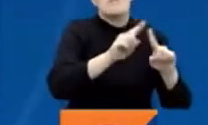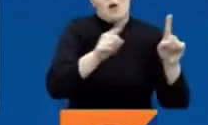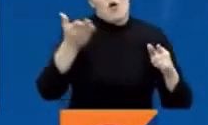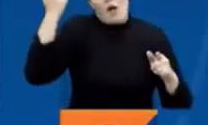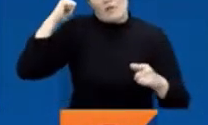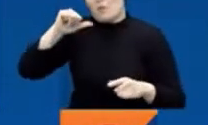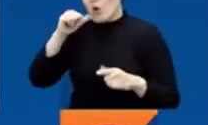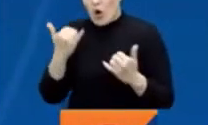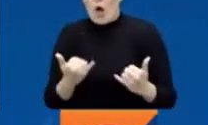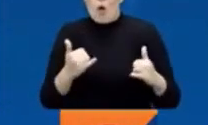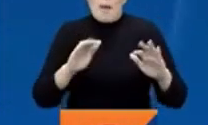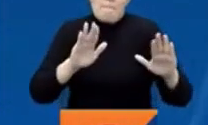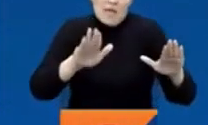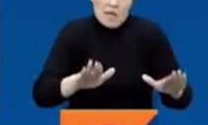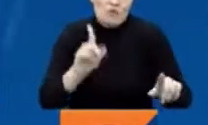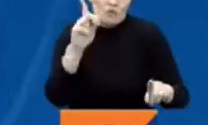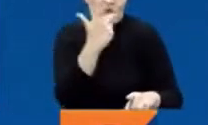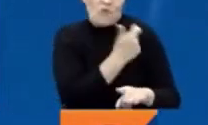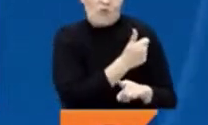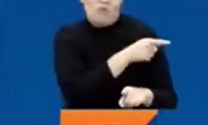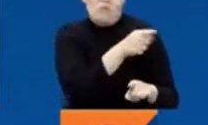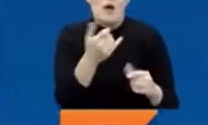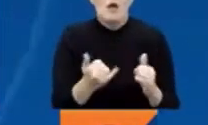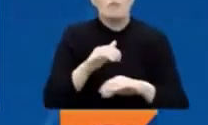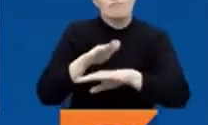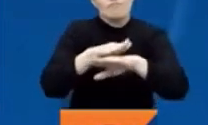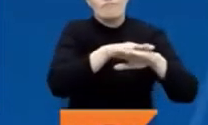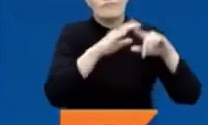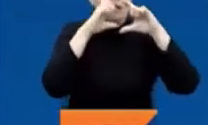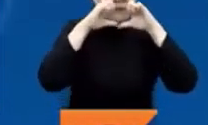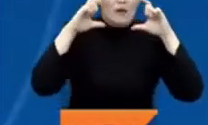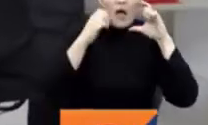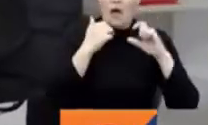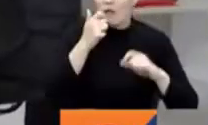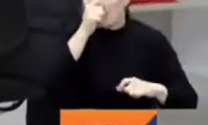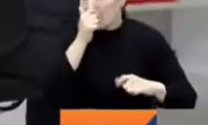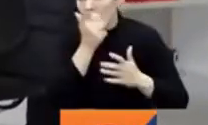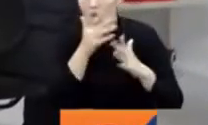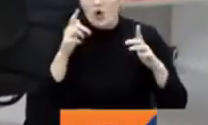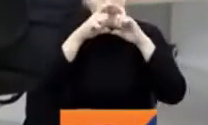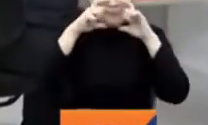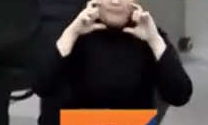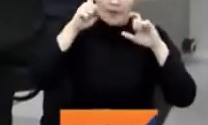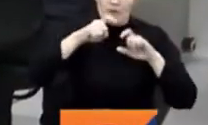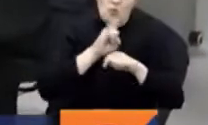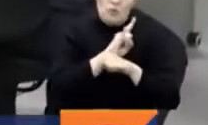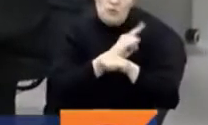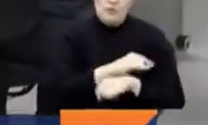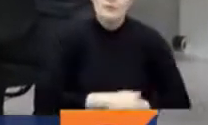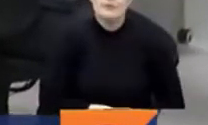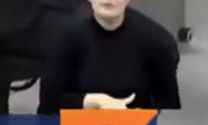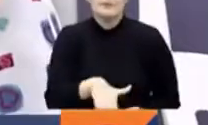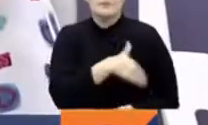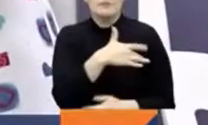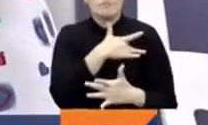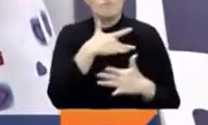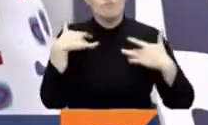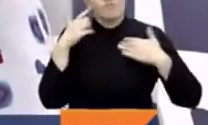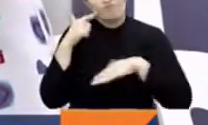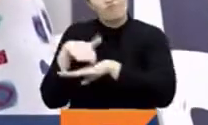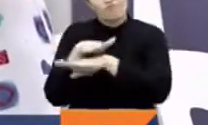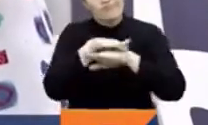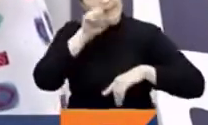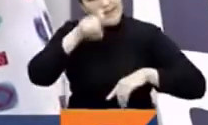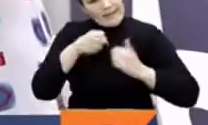ha insistido en el uso del tapabocas en todo lugar para quienes tienen síntomas respiratorios. El Ministerio de Salud insistió en completar los esquemas de vacunación